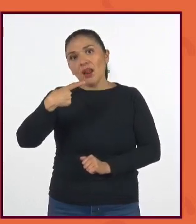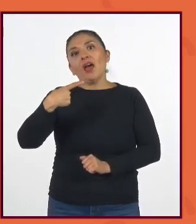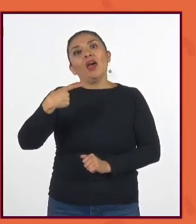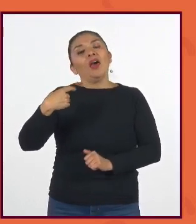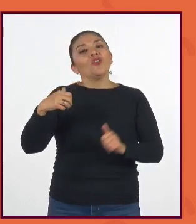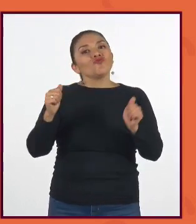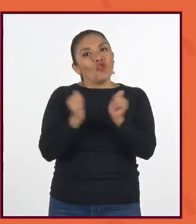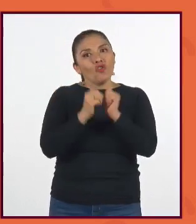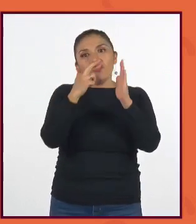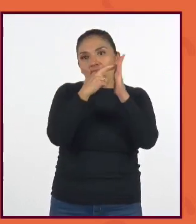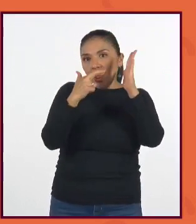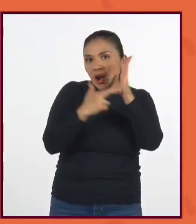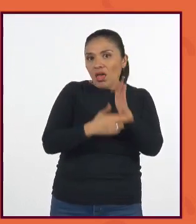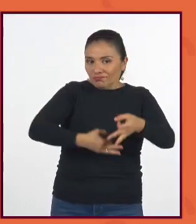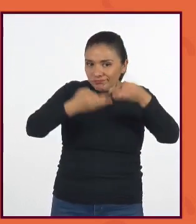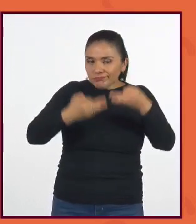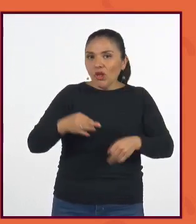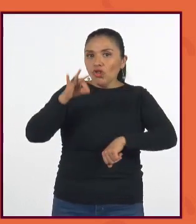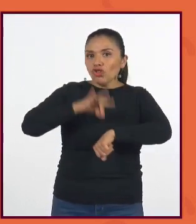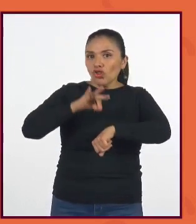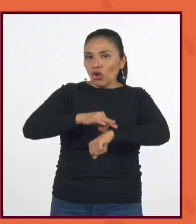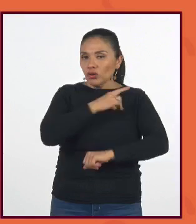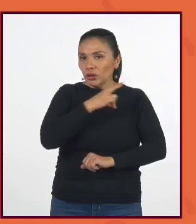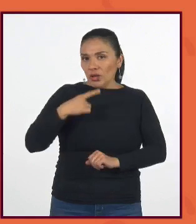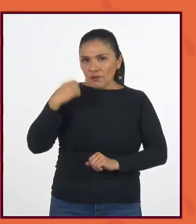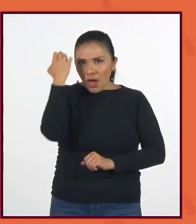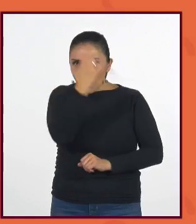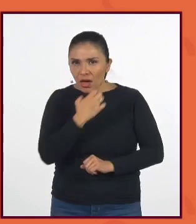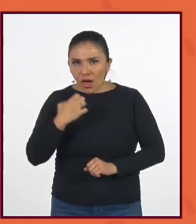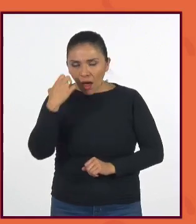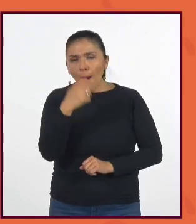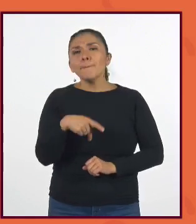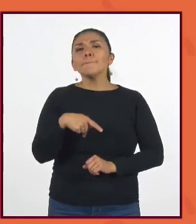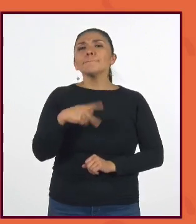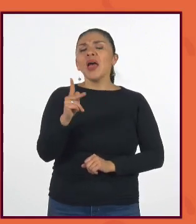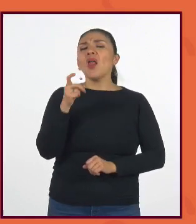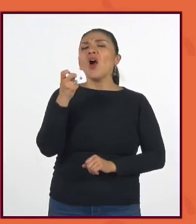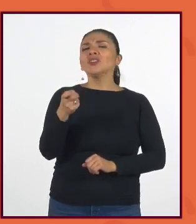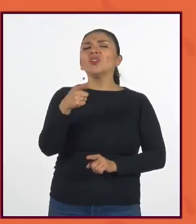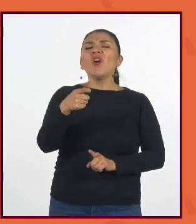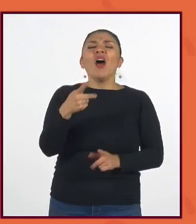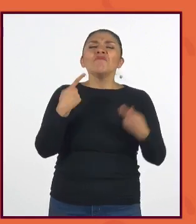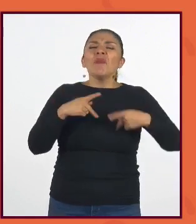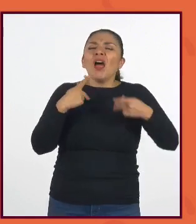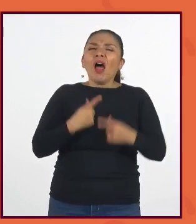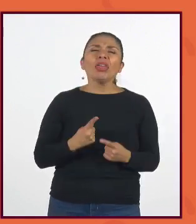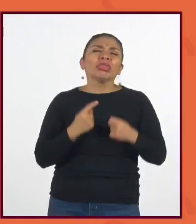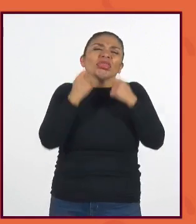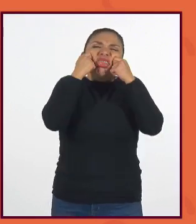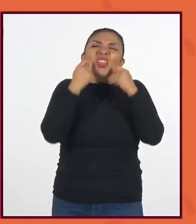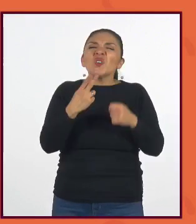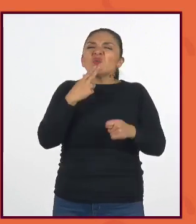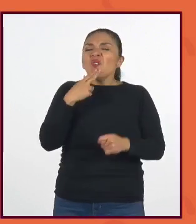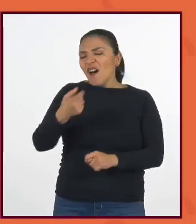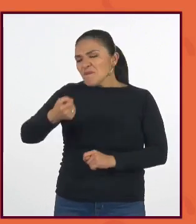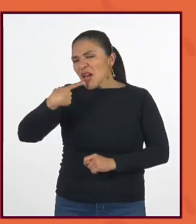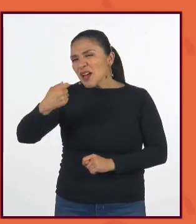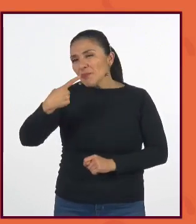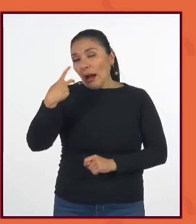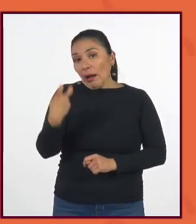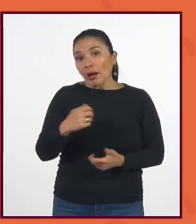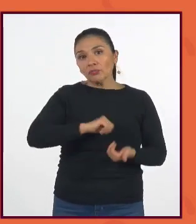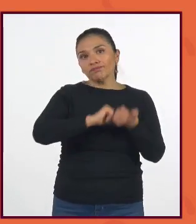regulado por un médico generalmente, pero que su mal uso puede generar